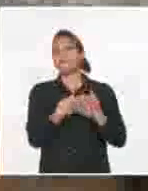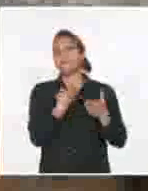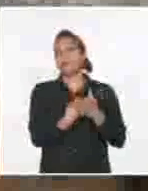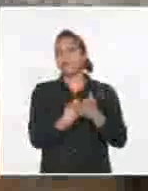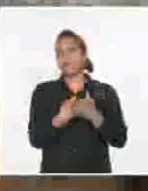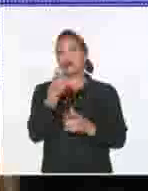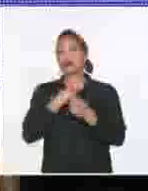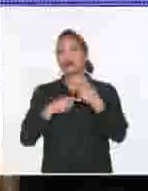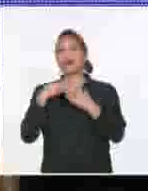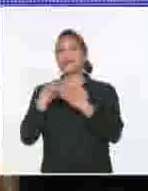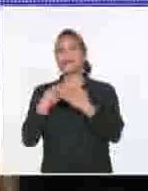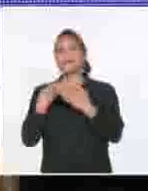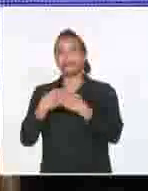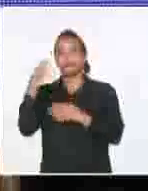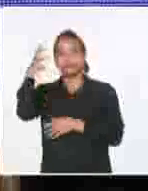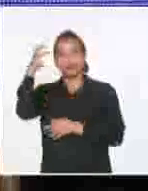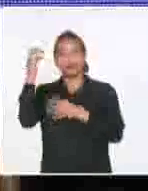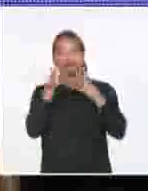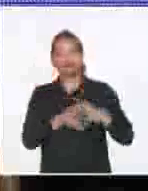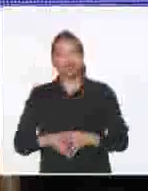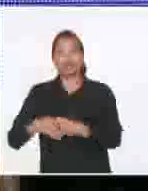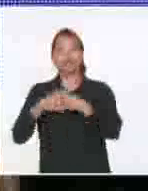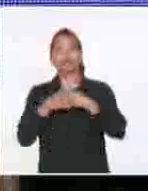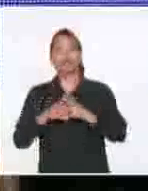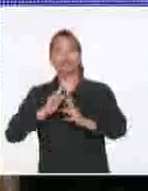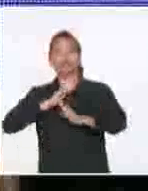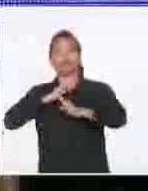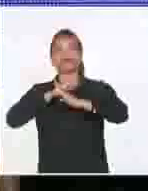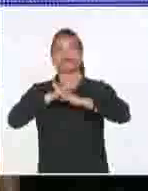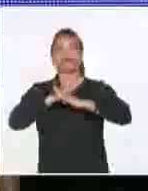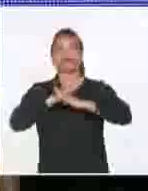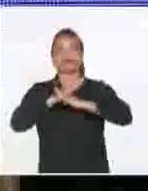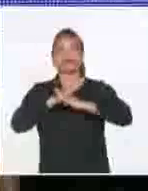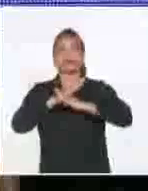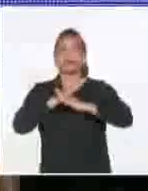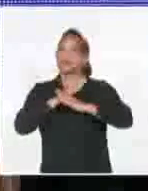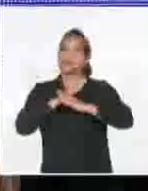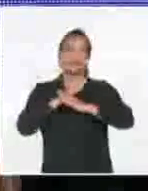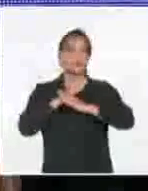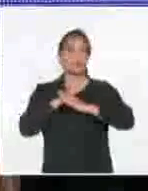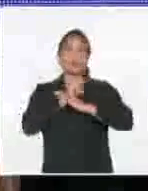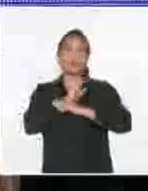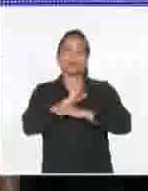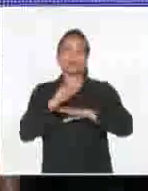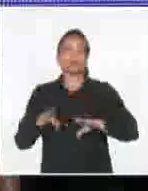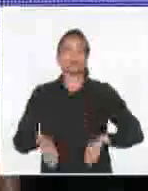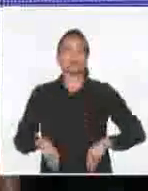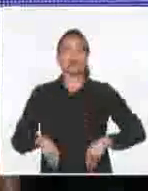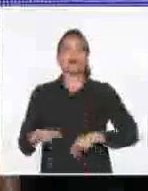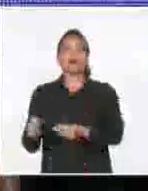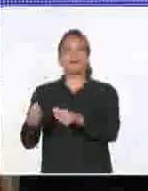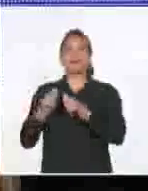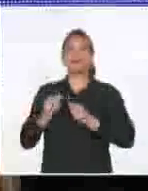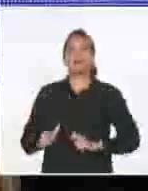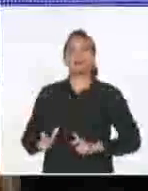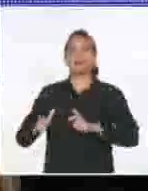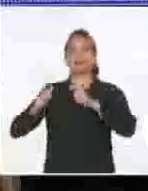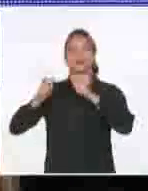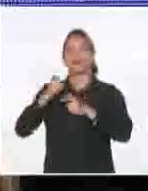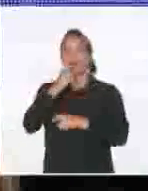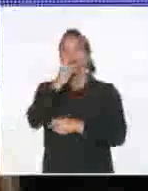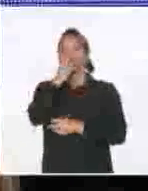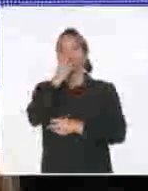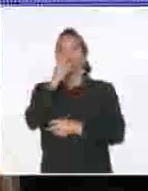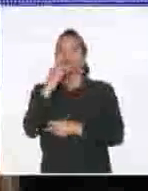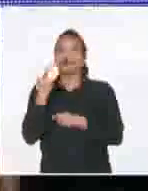del gobierno de los Estados Unidos obstaculizaron suministros de oxígeno a Cuba por parte de